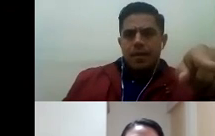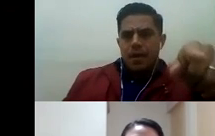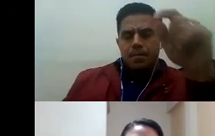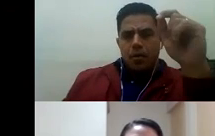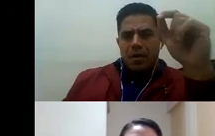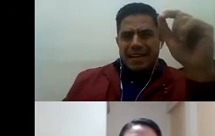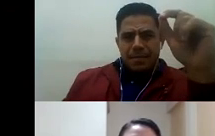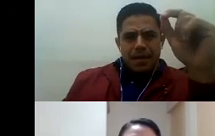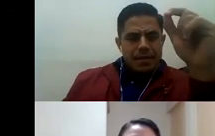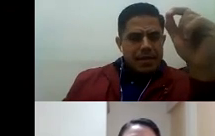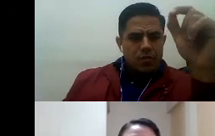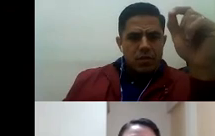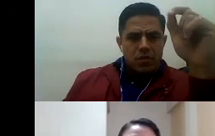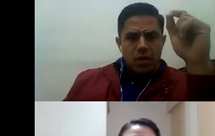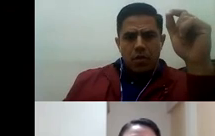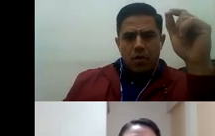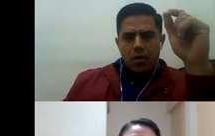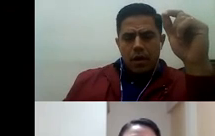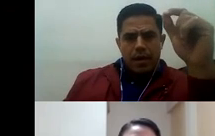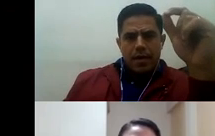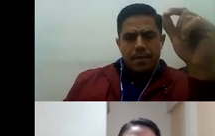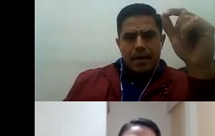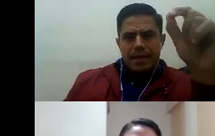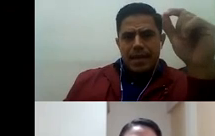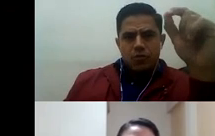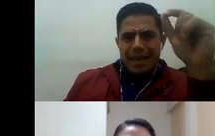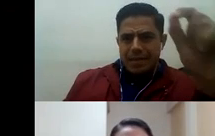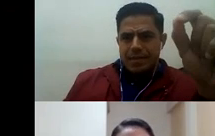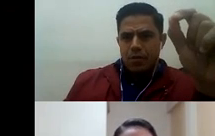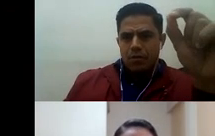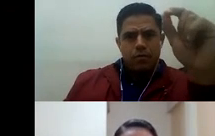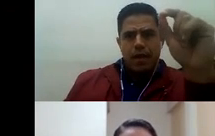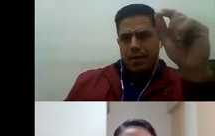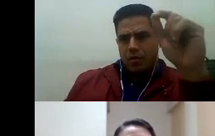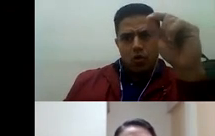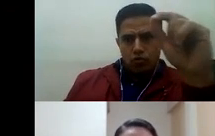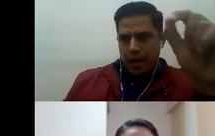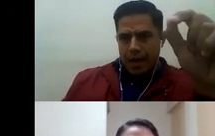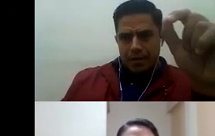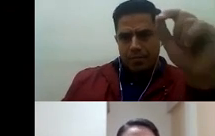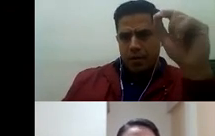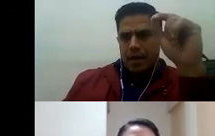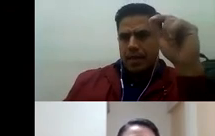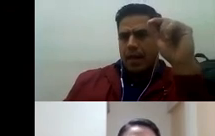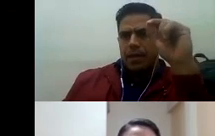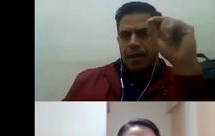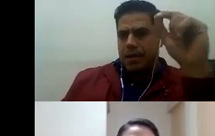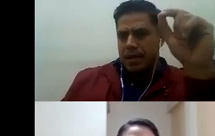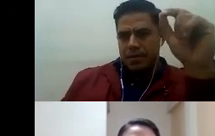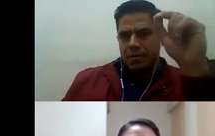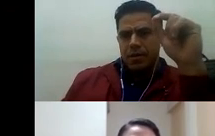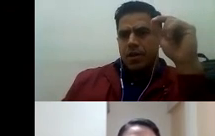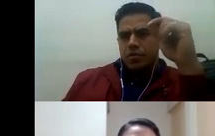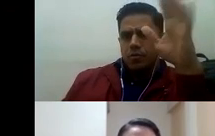por ejemplo, en el tema del centro histórico, este dato aterrizado fue crucial porque nadie la veía venir,